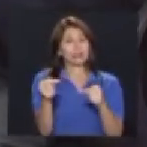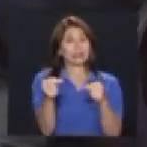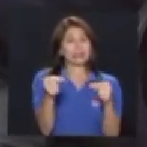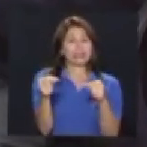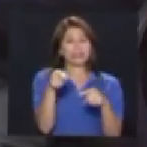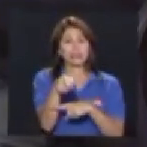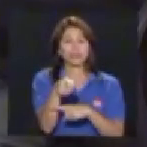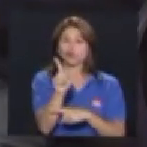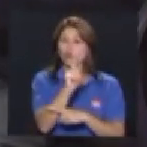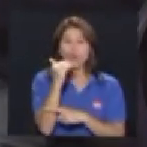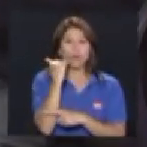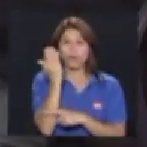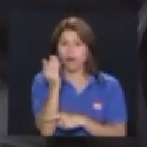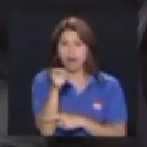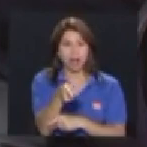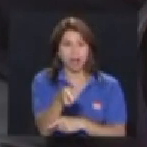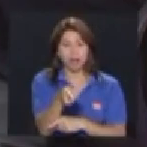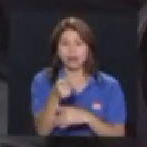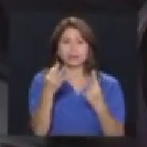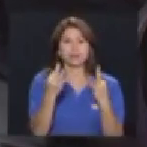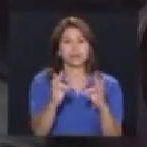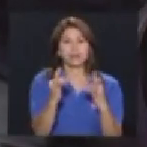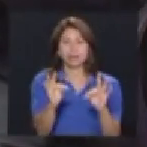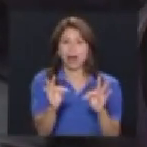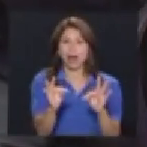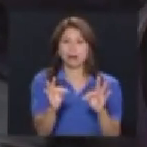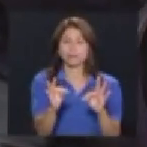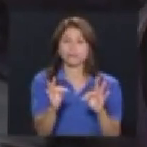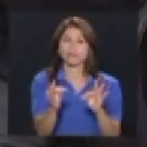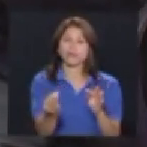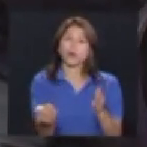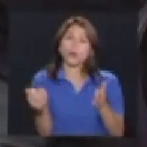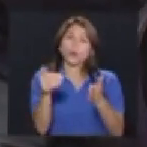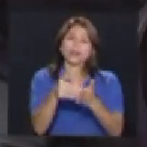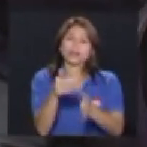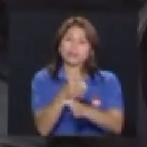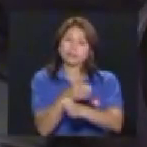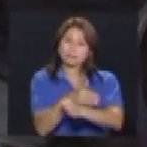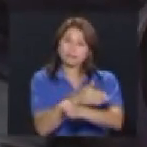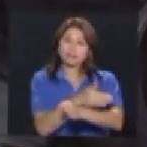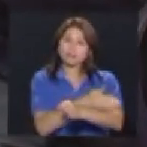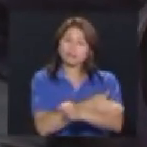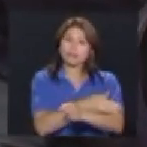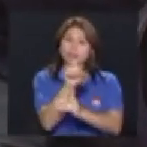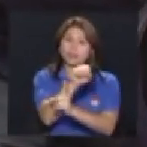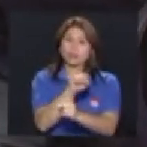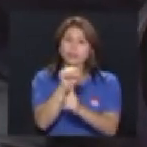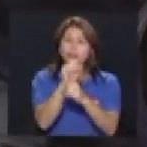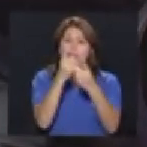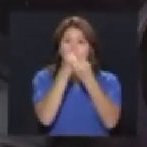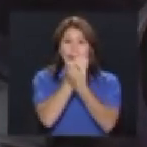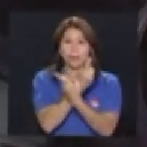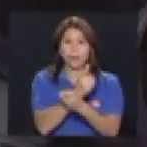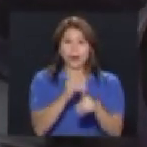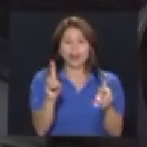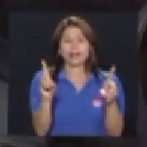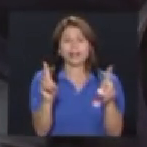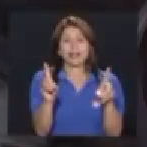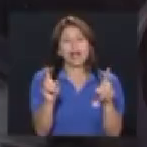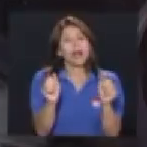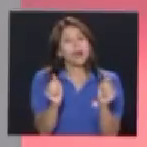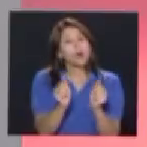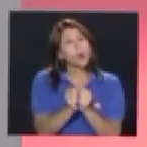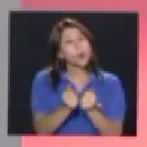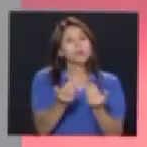nada sencillo intentar restablecer una vida democrática y ciertos niveles de